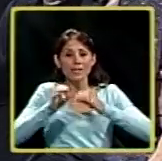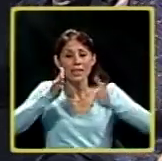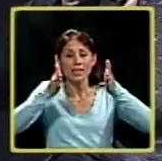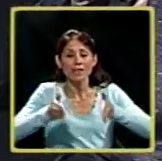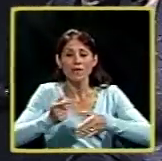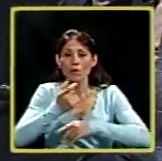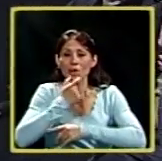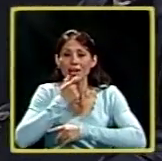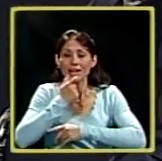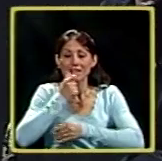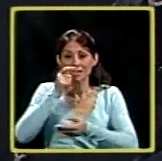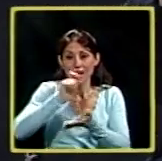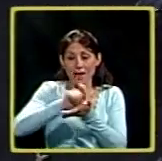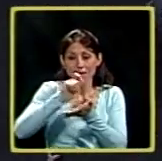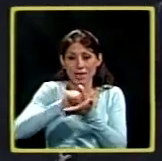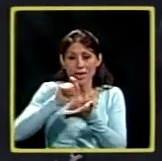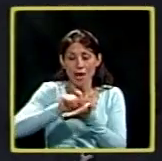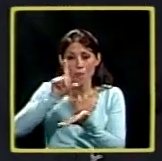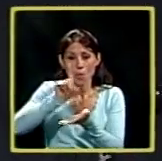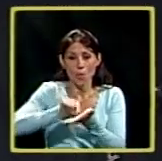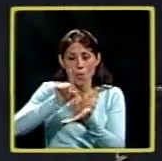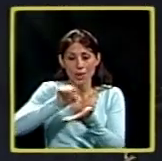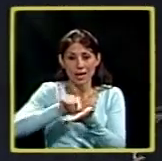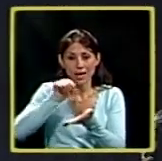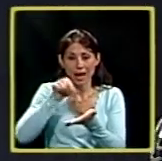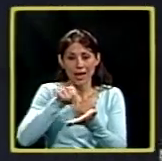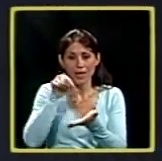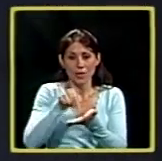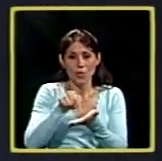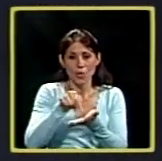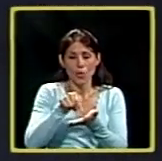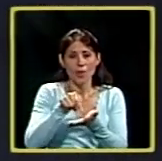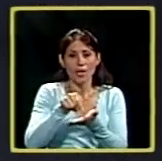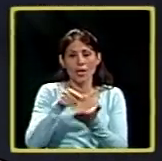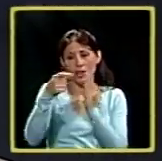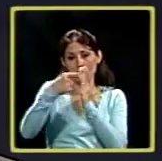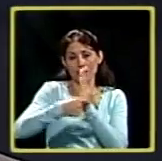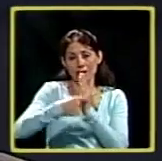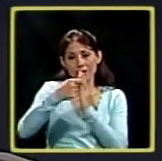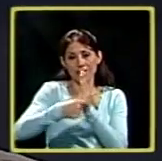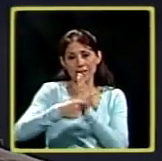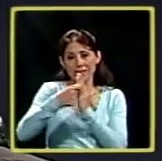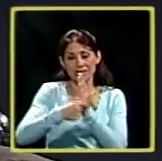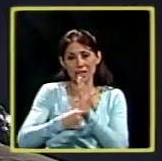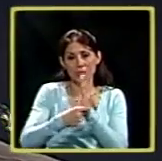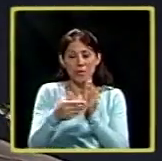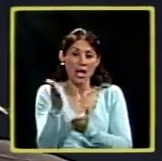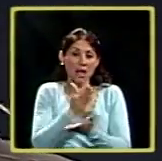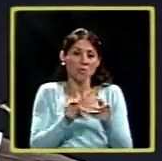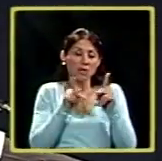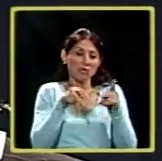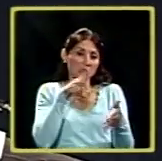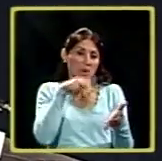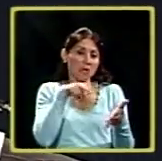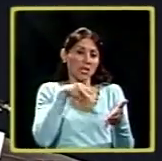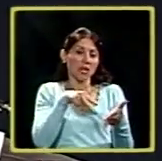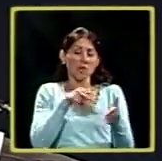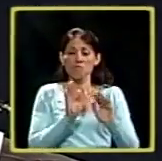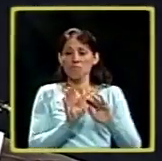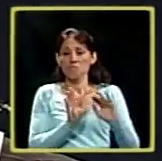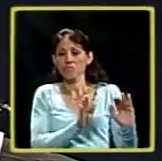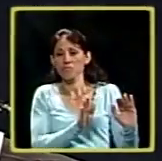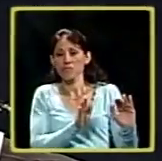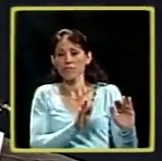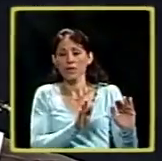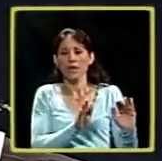publicado un trabajo en una revista que se publicó, unos pocos lo leyeron y pasó desapercibido, en